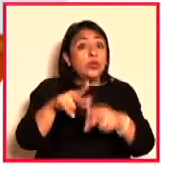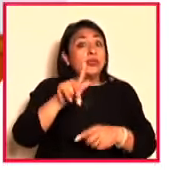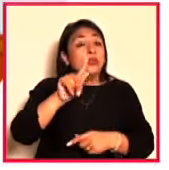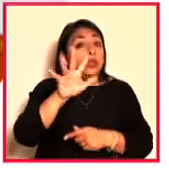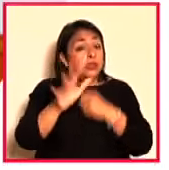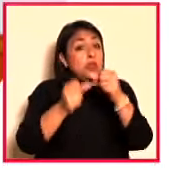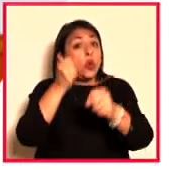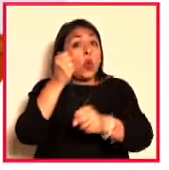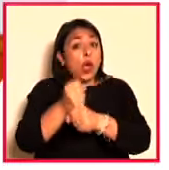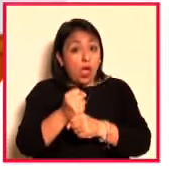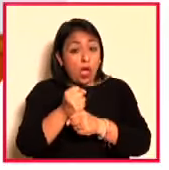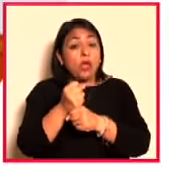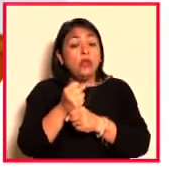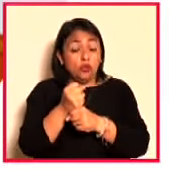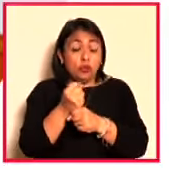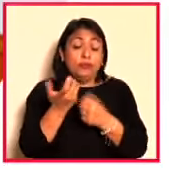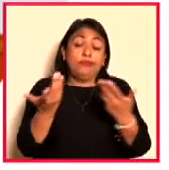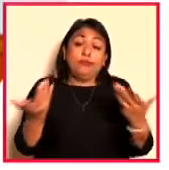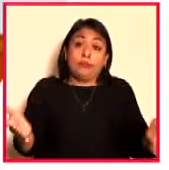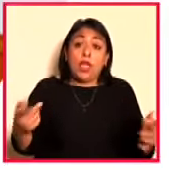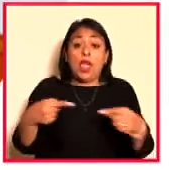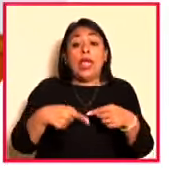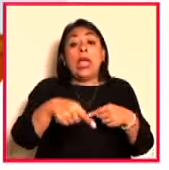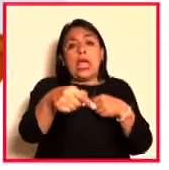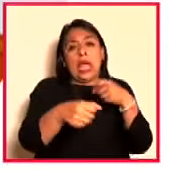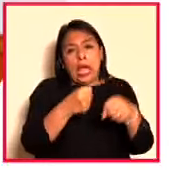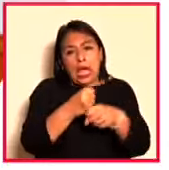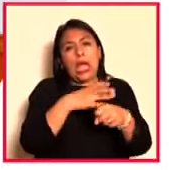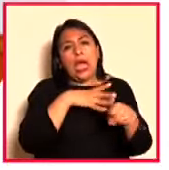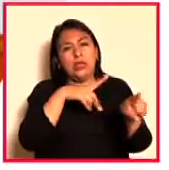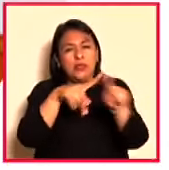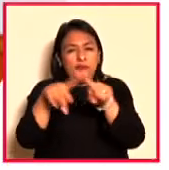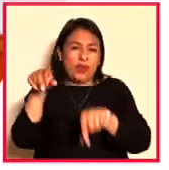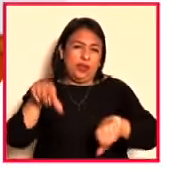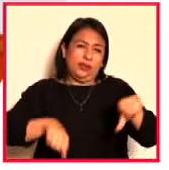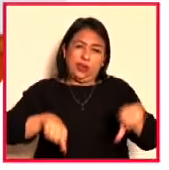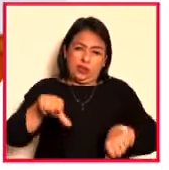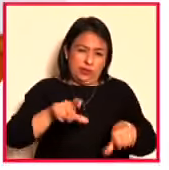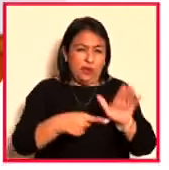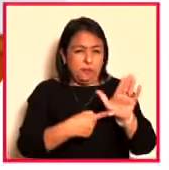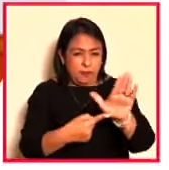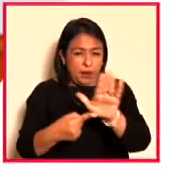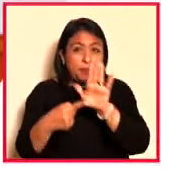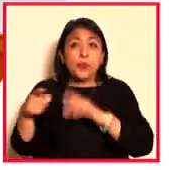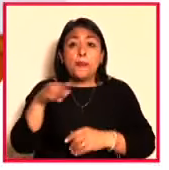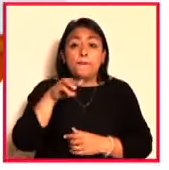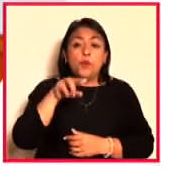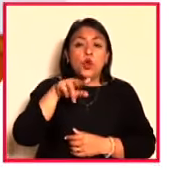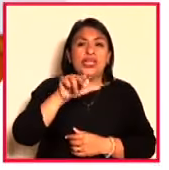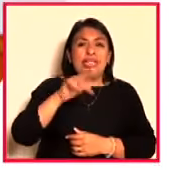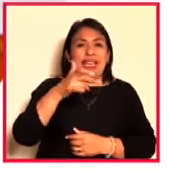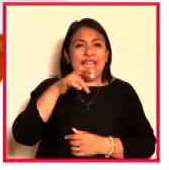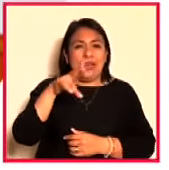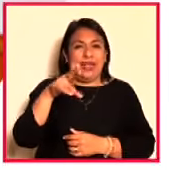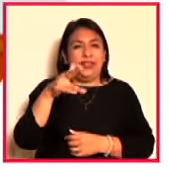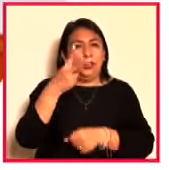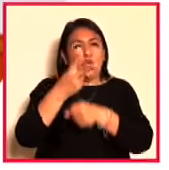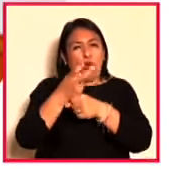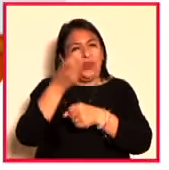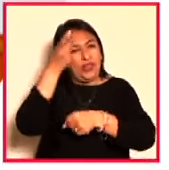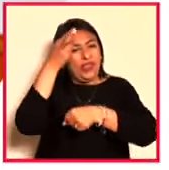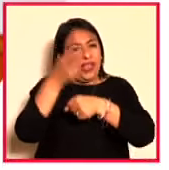historia. Así que, bueno, pues a lo largo del año se van a ofrecer diversas actividades. Mónica Hernández Riquelme, quien es su directora general de Educación